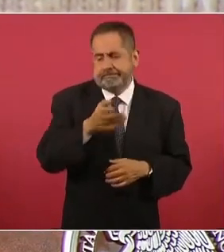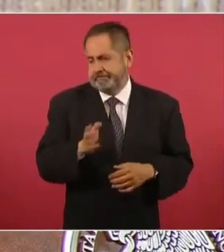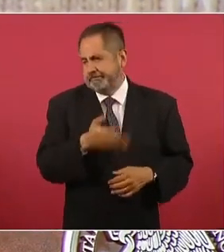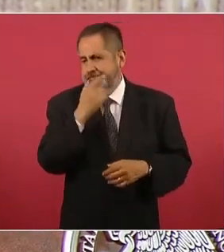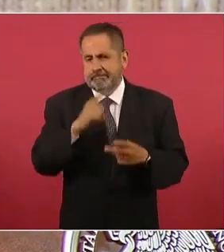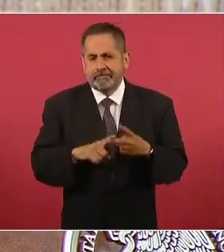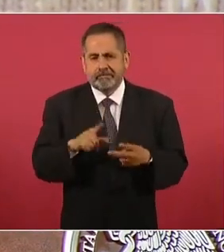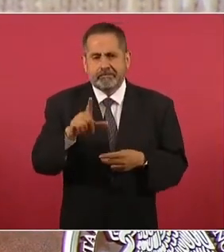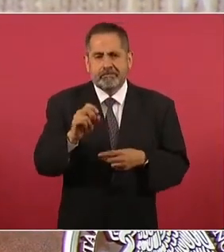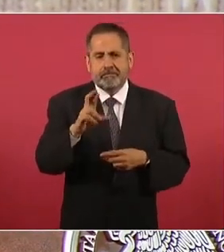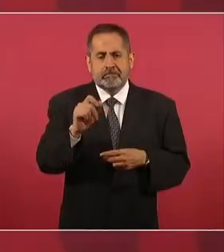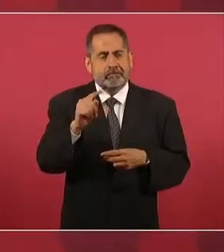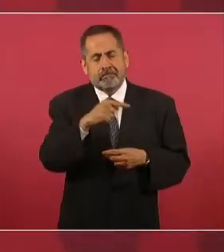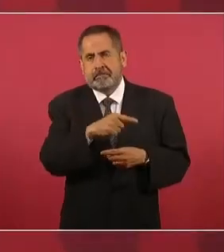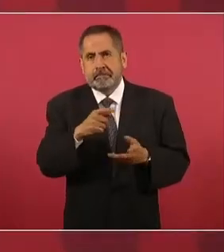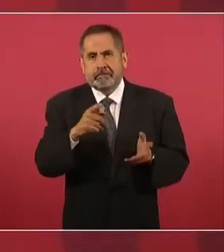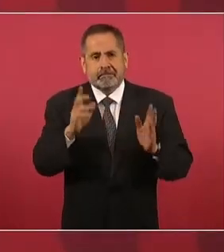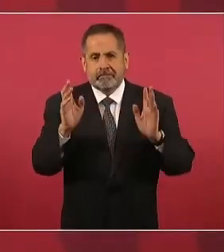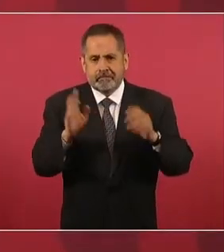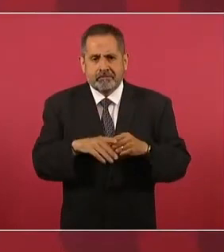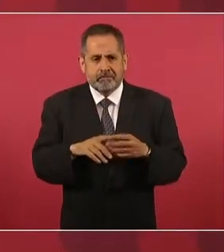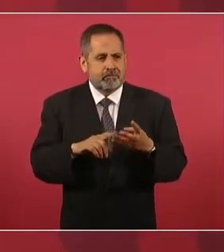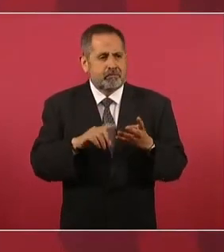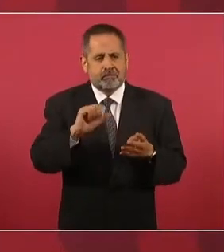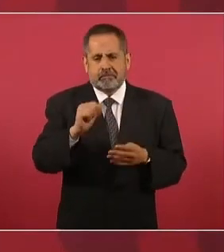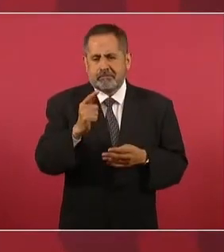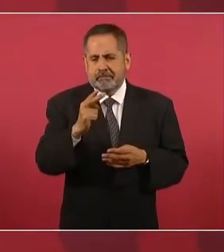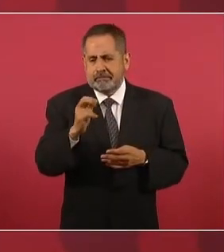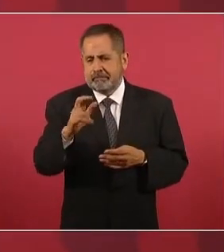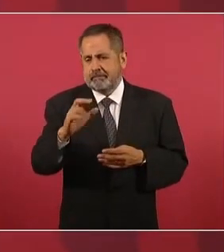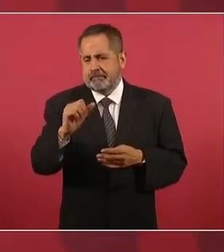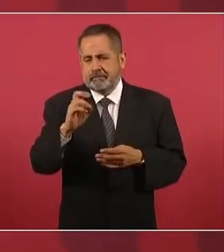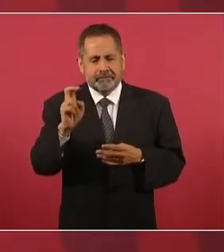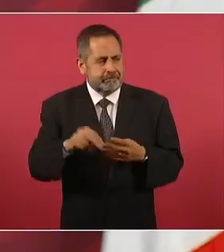o Loret de Mola, o Aguilar Camín,